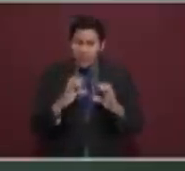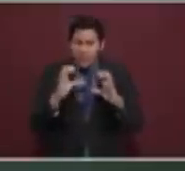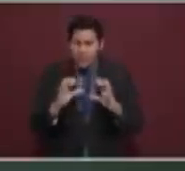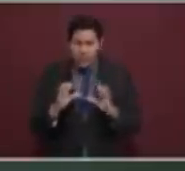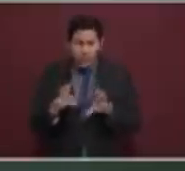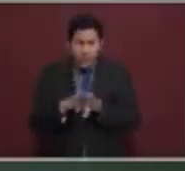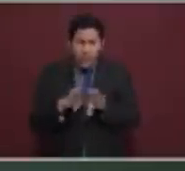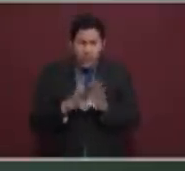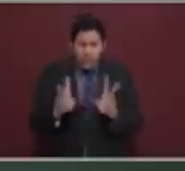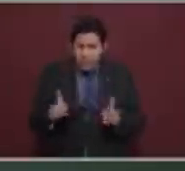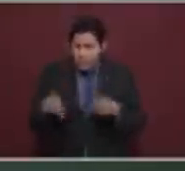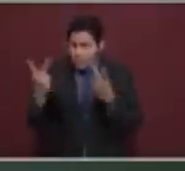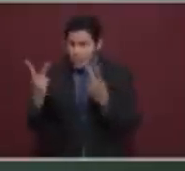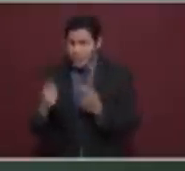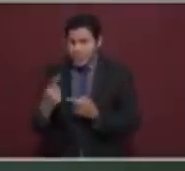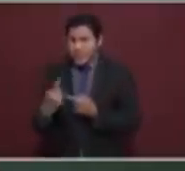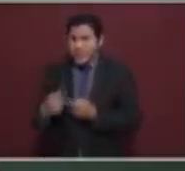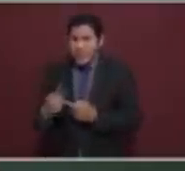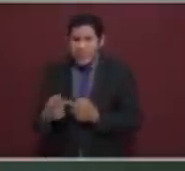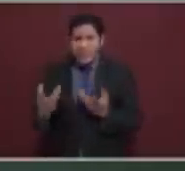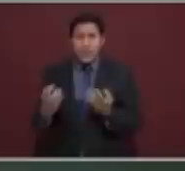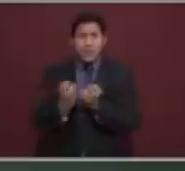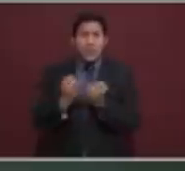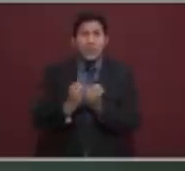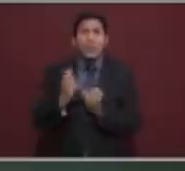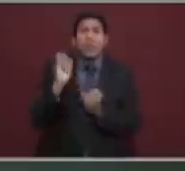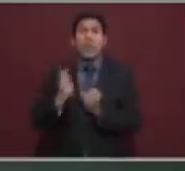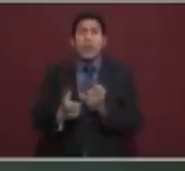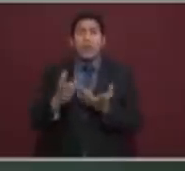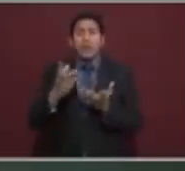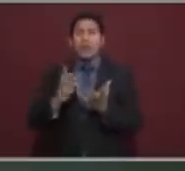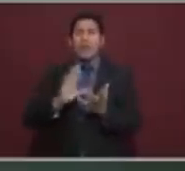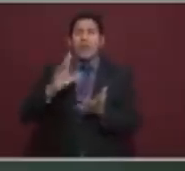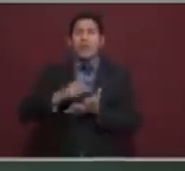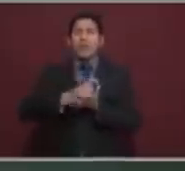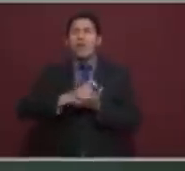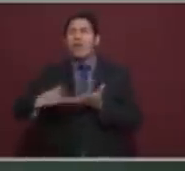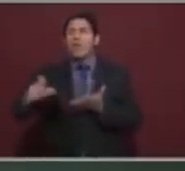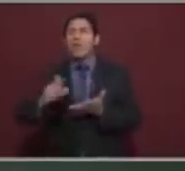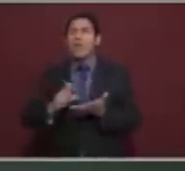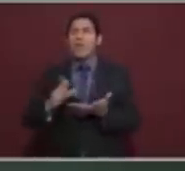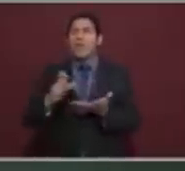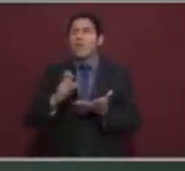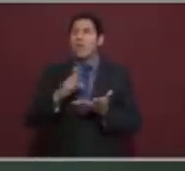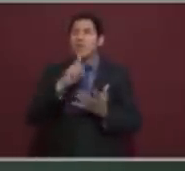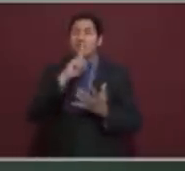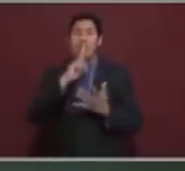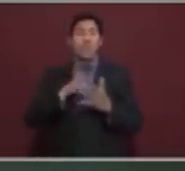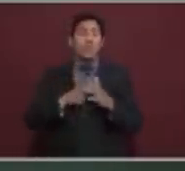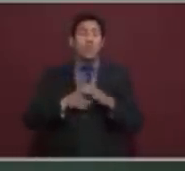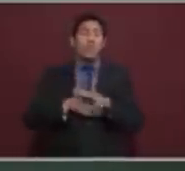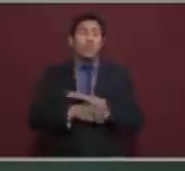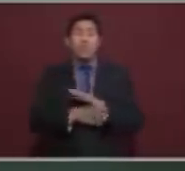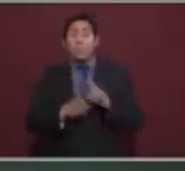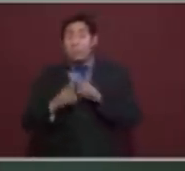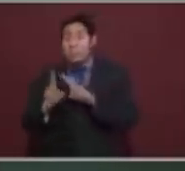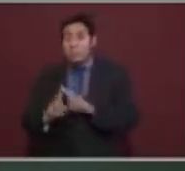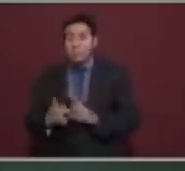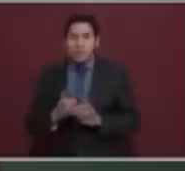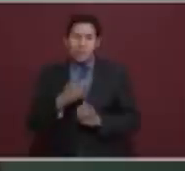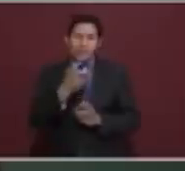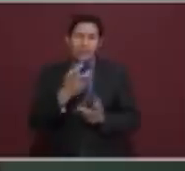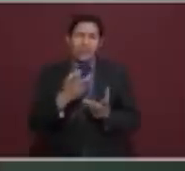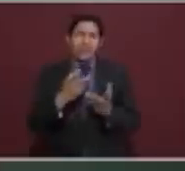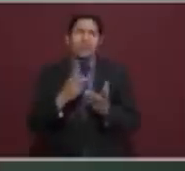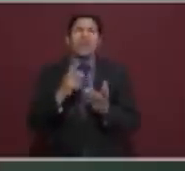evitar lo que se llama la compra baja de armas que es la compra